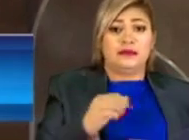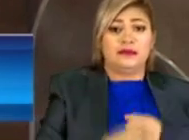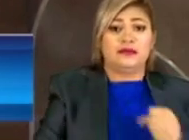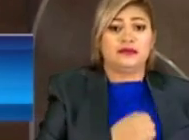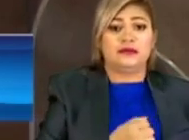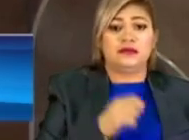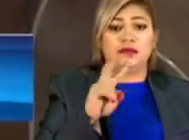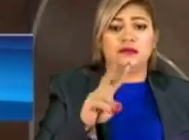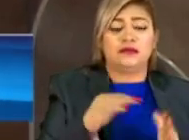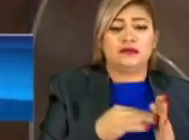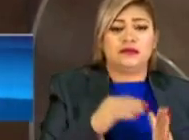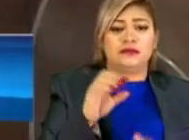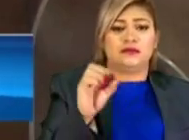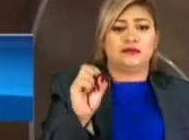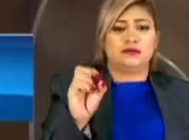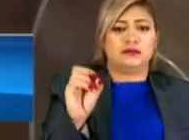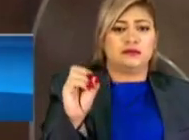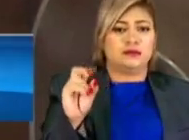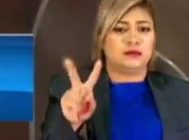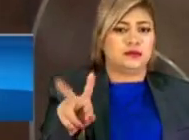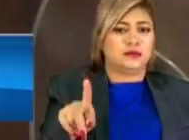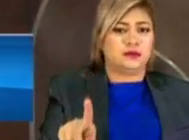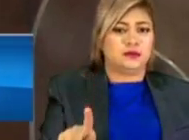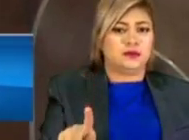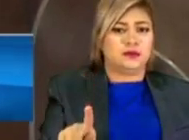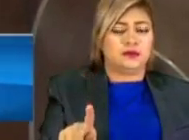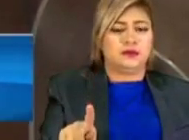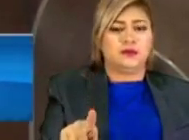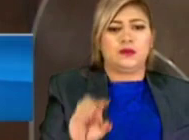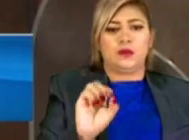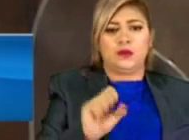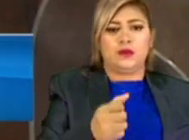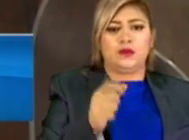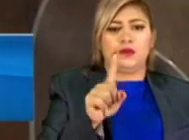2021, tuvo una tasa de